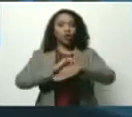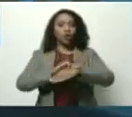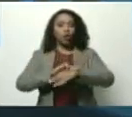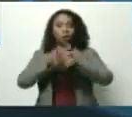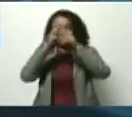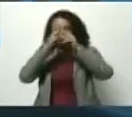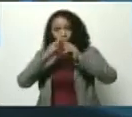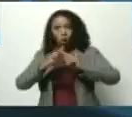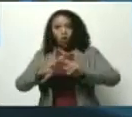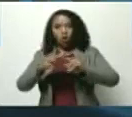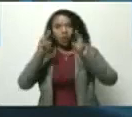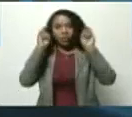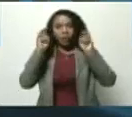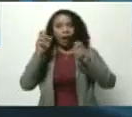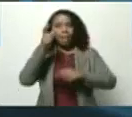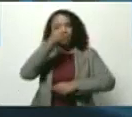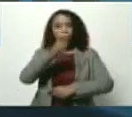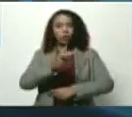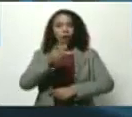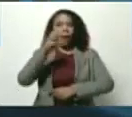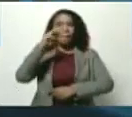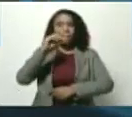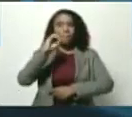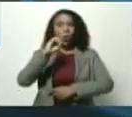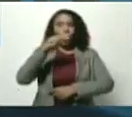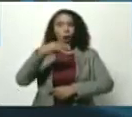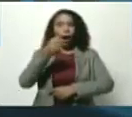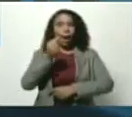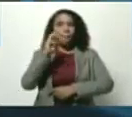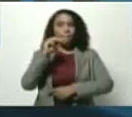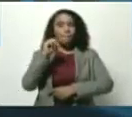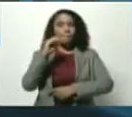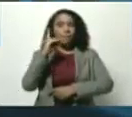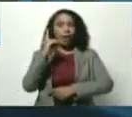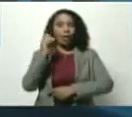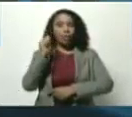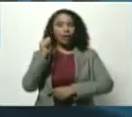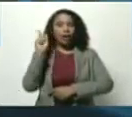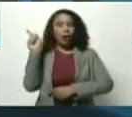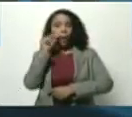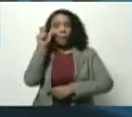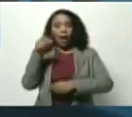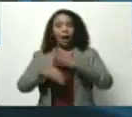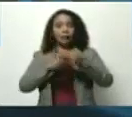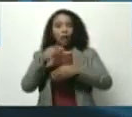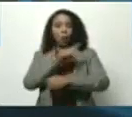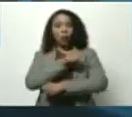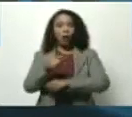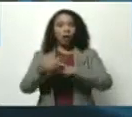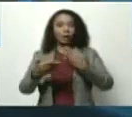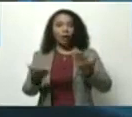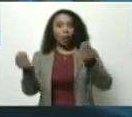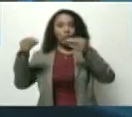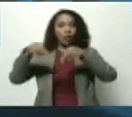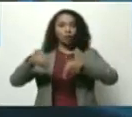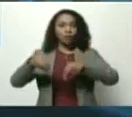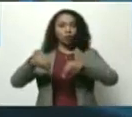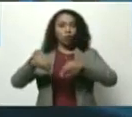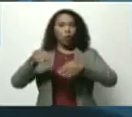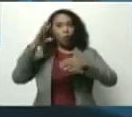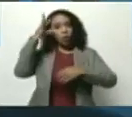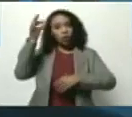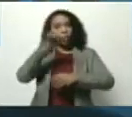causa al ciudadano muhamad sanusi barkindo en virtud de dar cumplimiento al acuerdo del consejo universitario